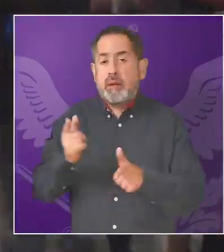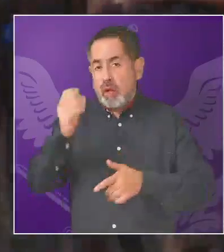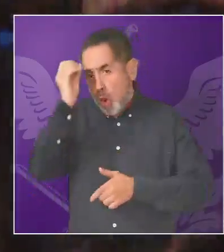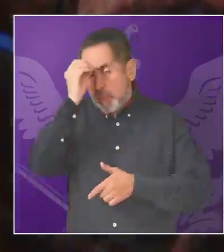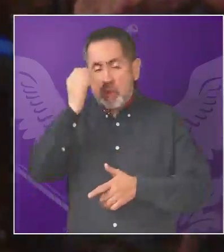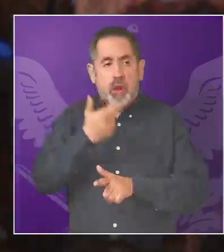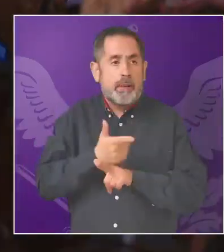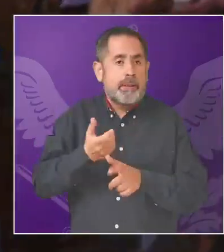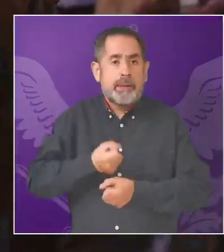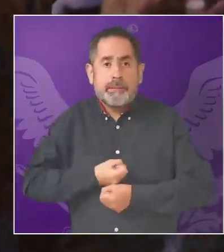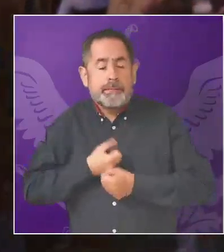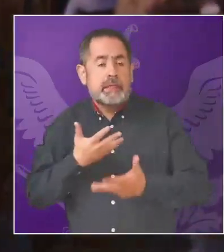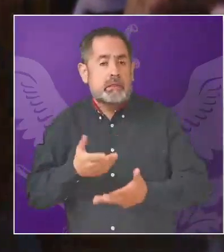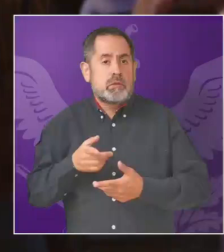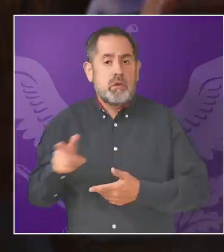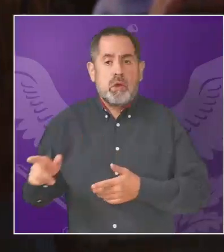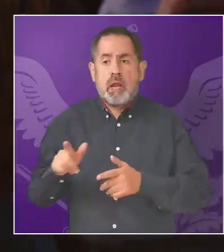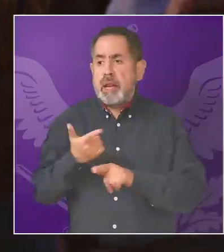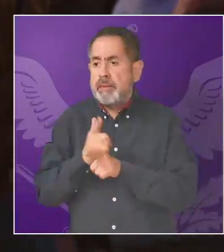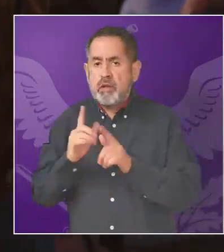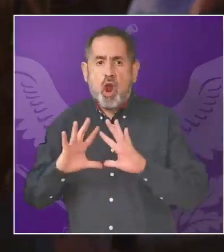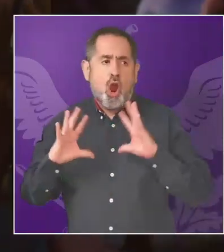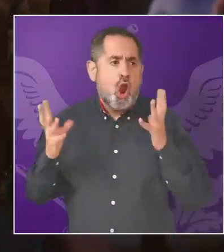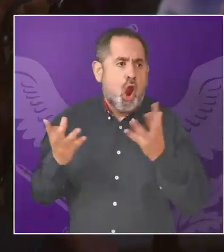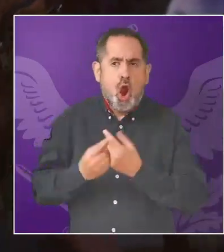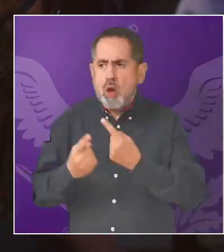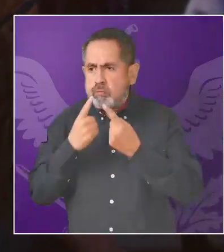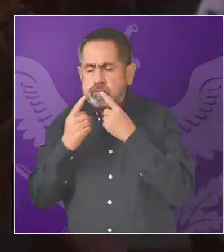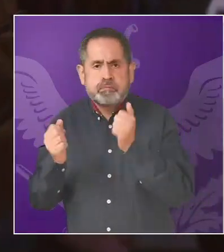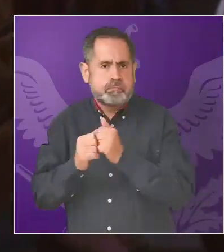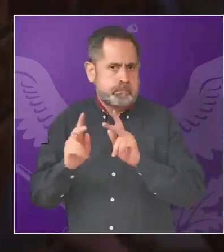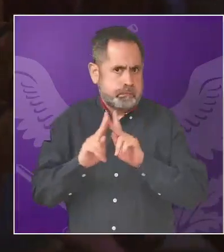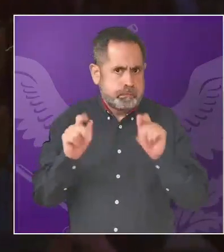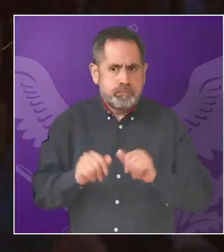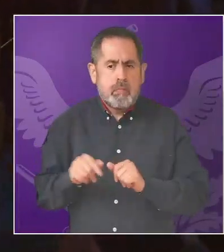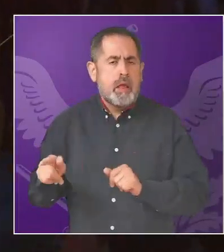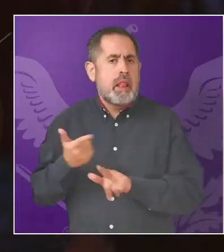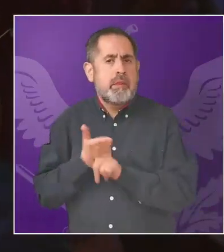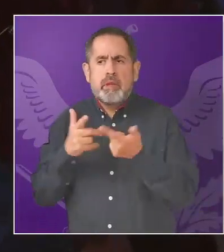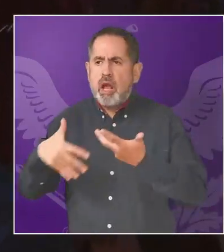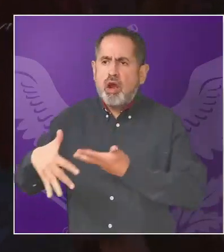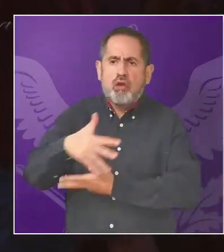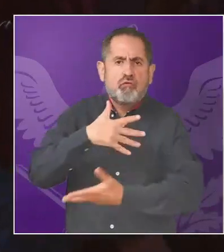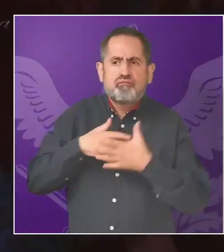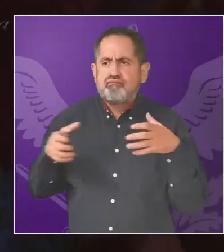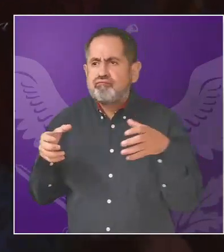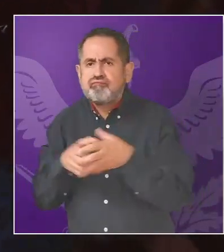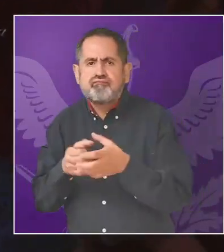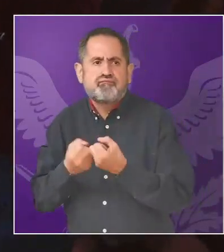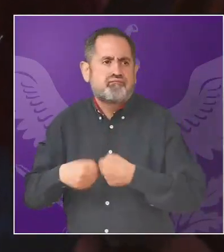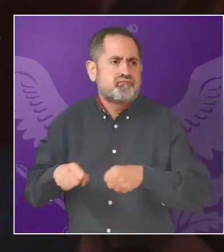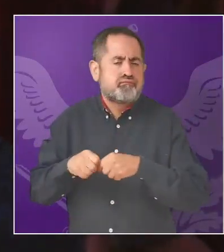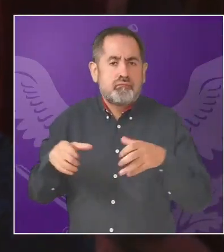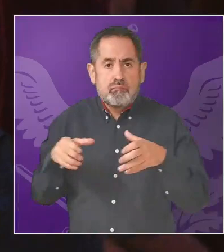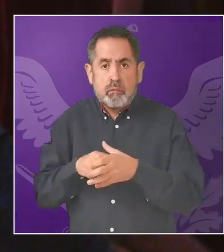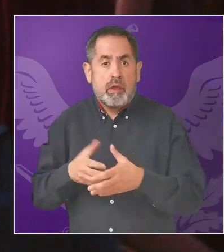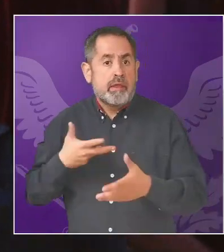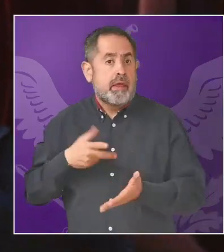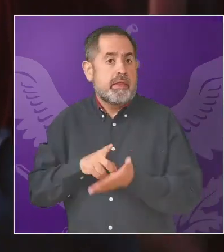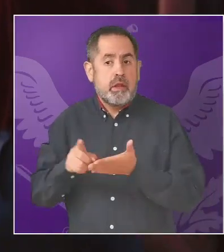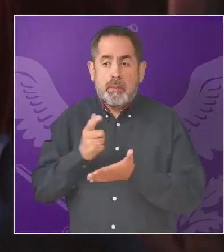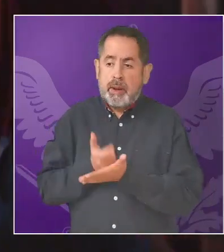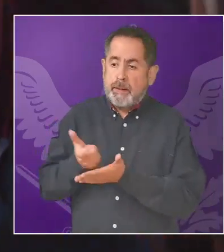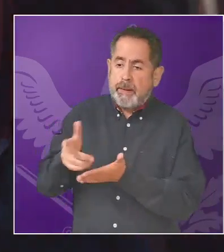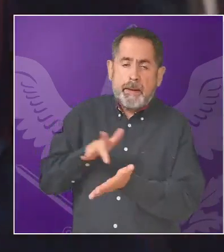de opinión y expresión, la libertad de reunirse pacíficamente, la libertad de asociación, el derecho a tener acceso a